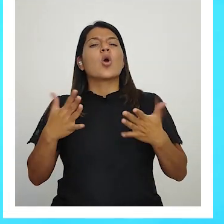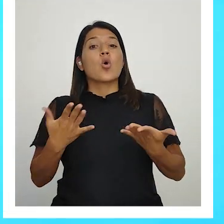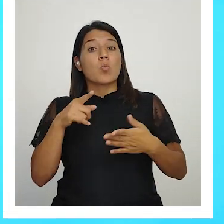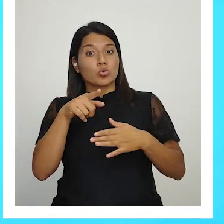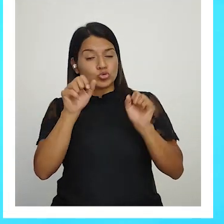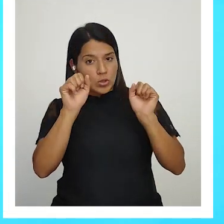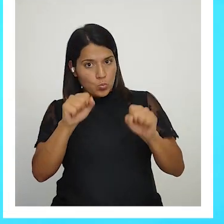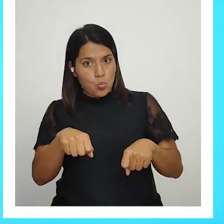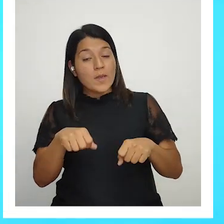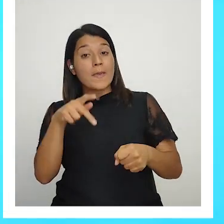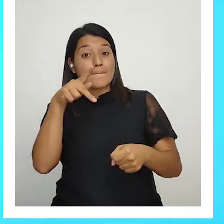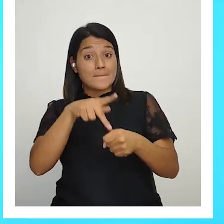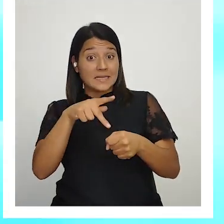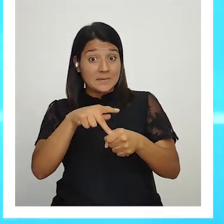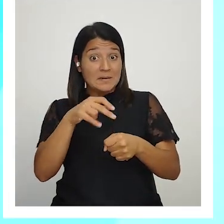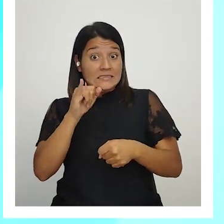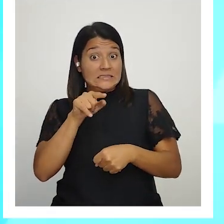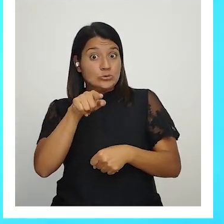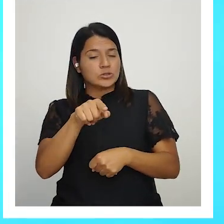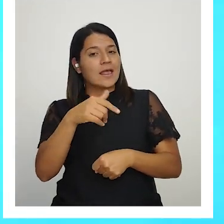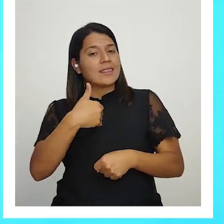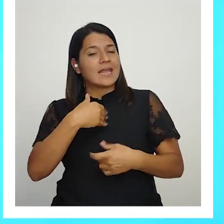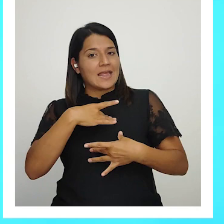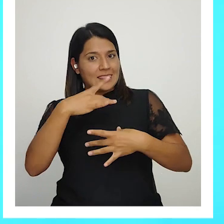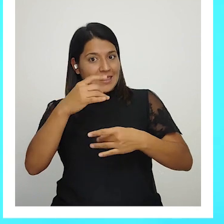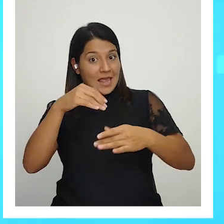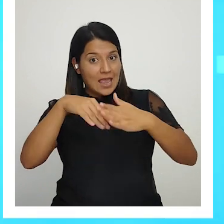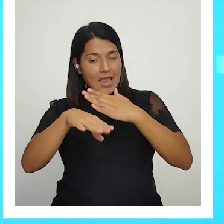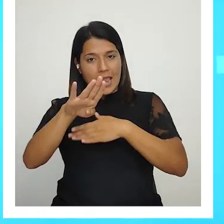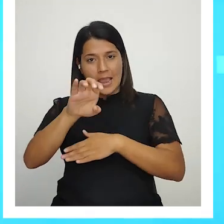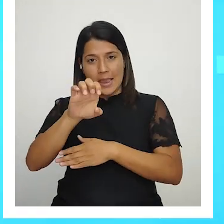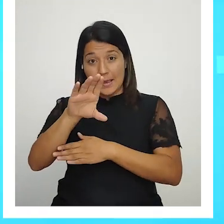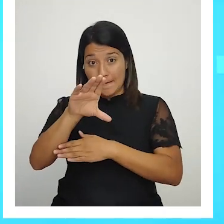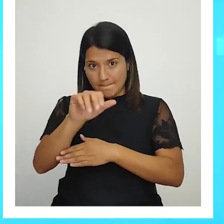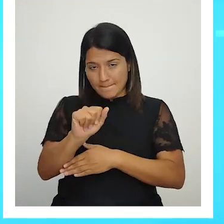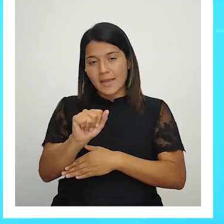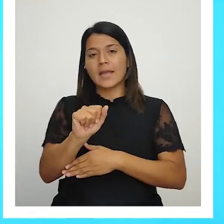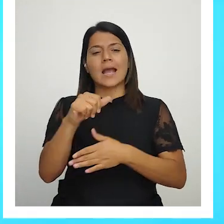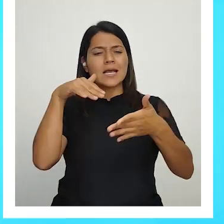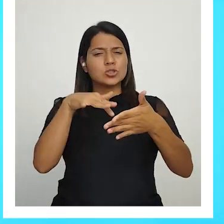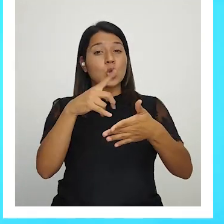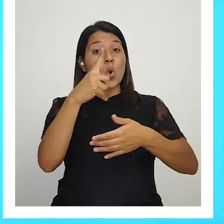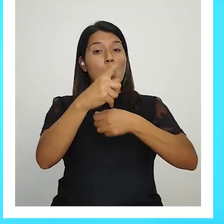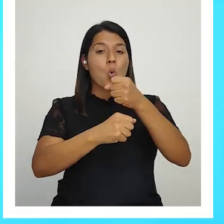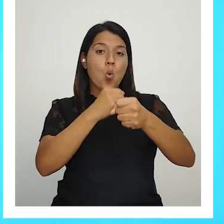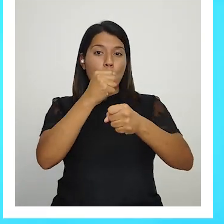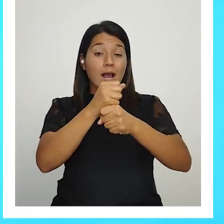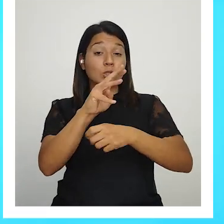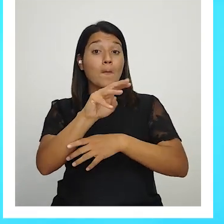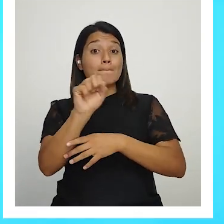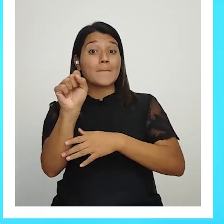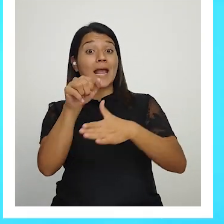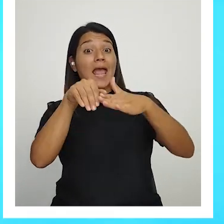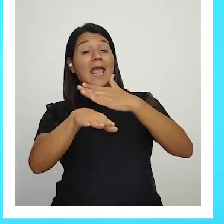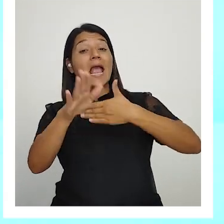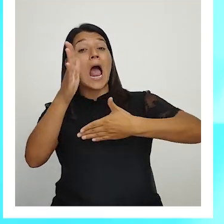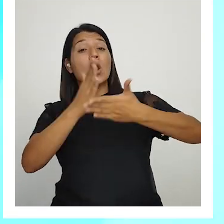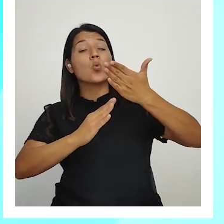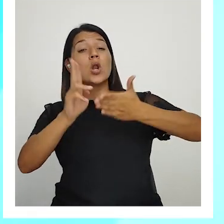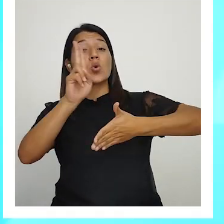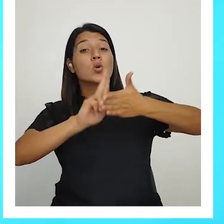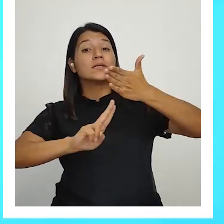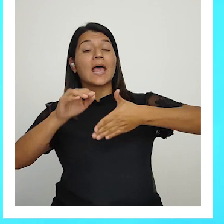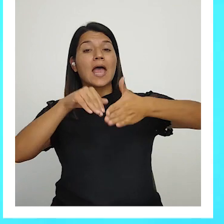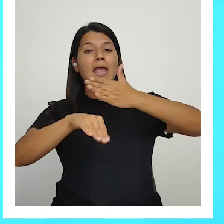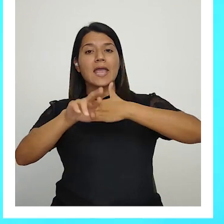aplicar y debe aplicar si está interesado en estas becas, en especializarse un año en cualquiera de las universidades del Reino Unido. Glenda nos